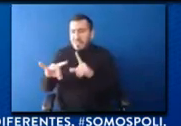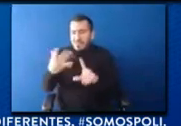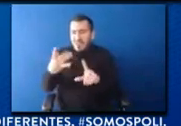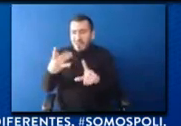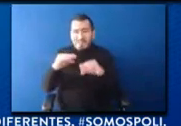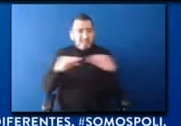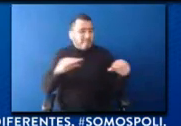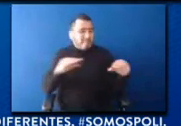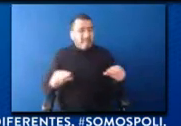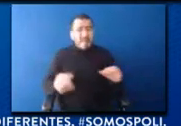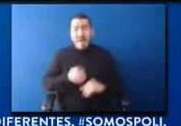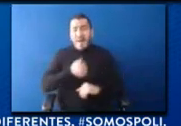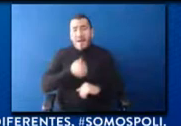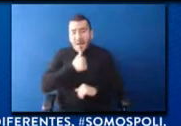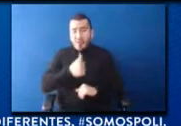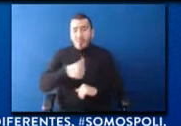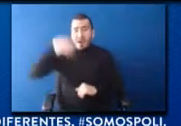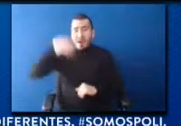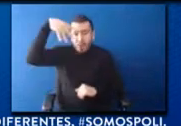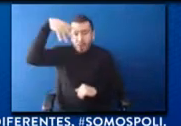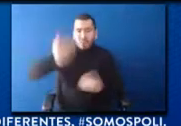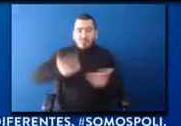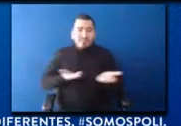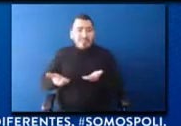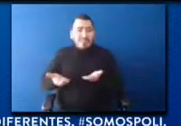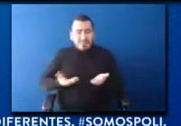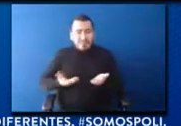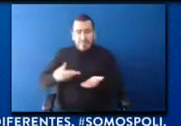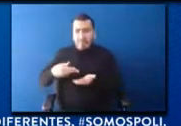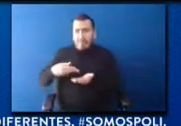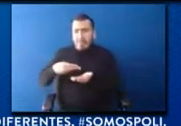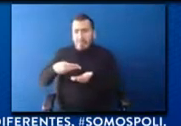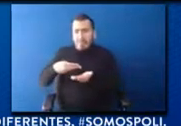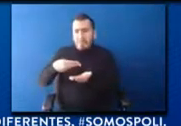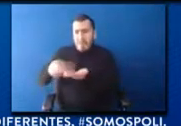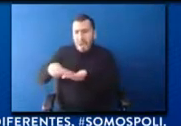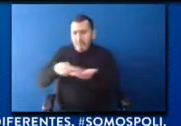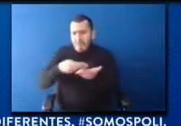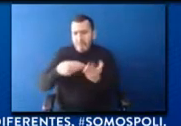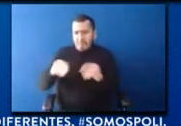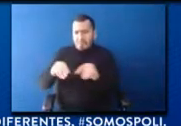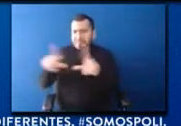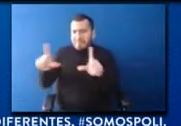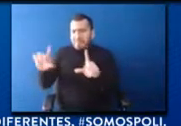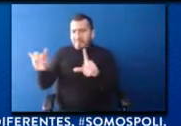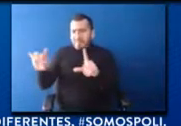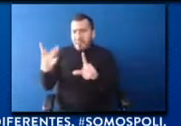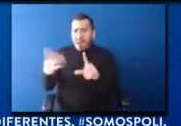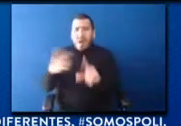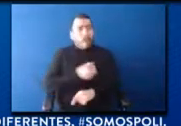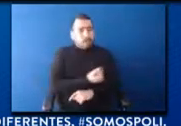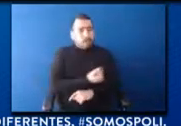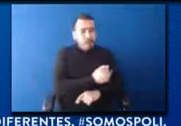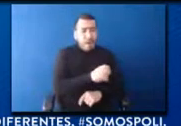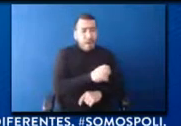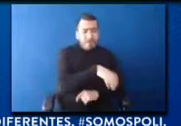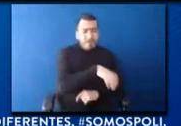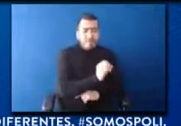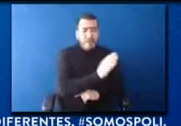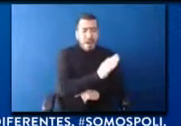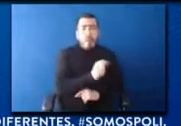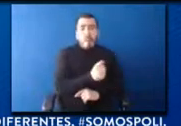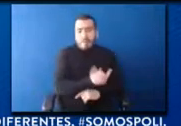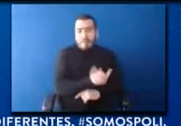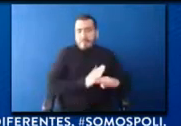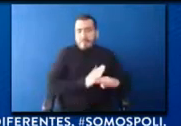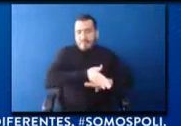mis servicios públicos, poder comprar y satisfacer mis necesidades. Ah, y está el banco. Bueno, pero el banco es el medio para poder hacer estas cosas. Ah,